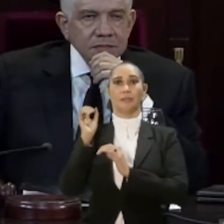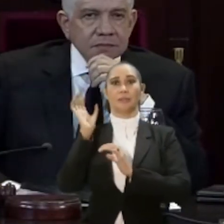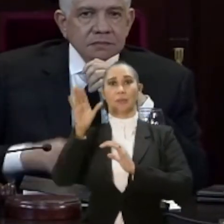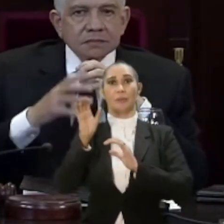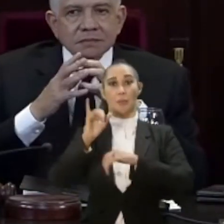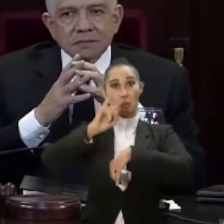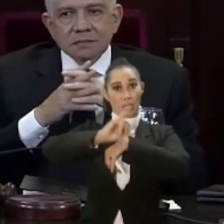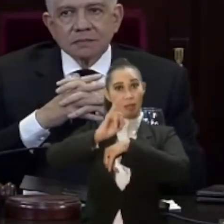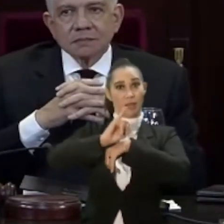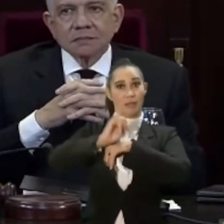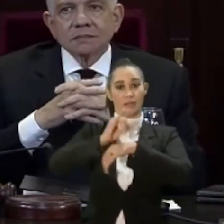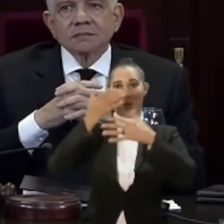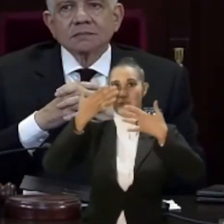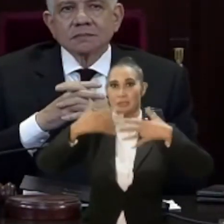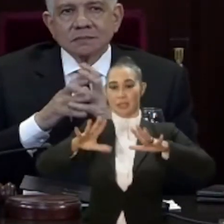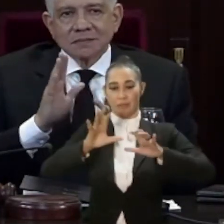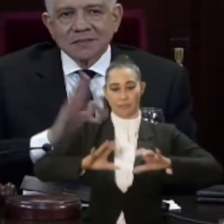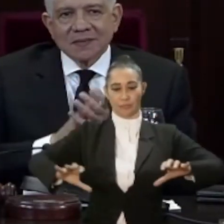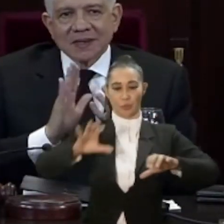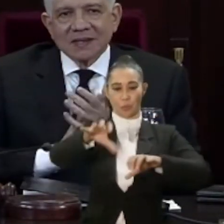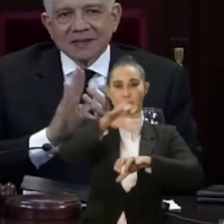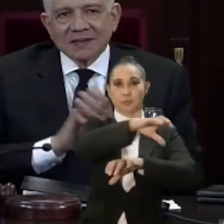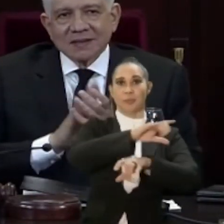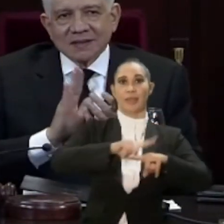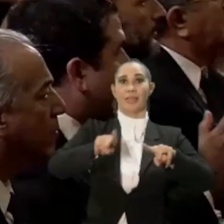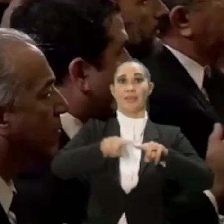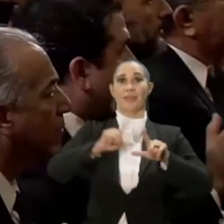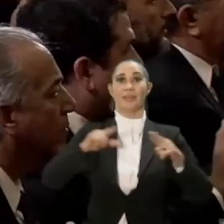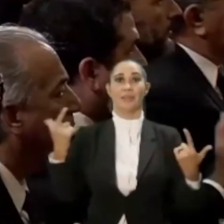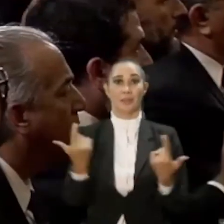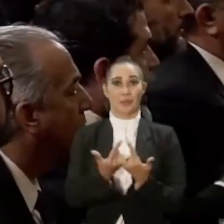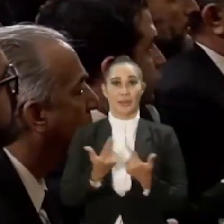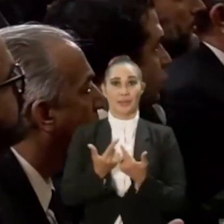béisbol o iglesias en todo el territorio nacional.